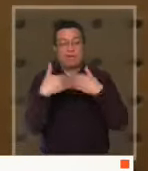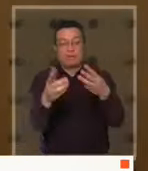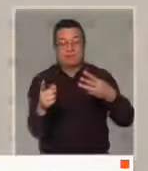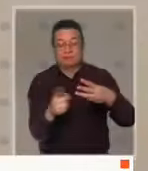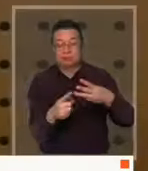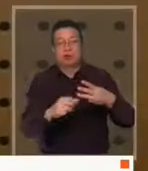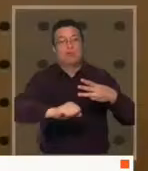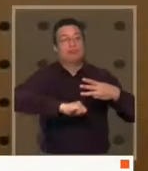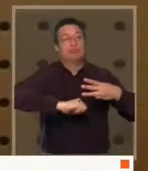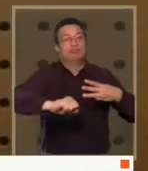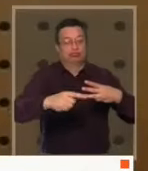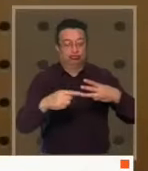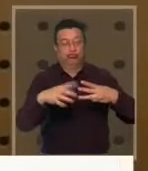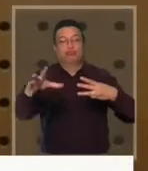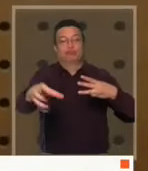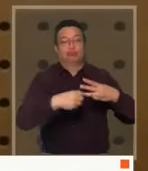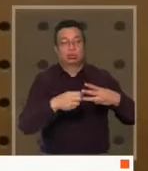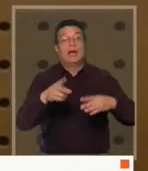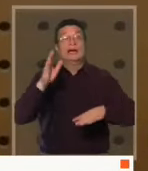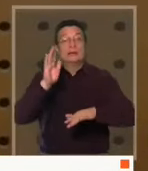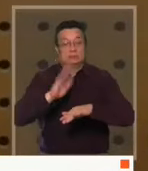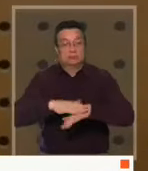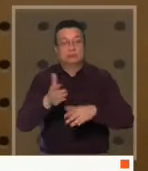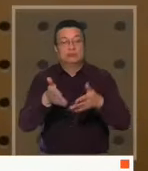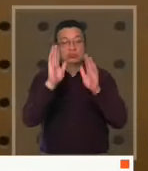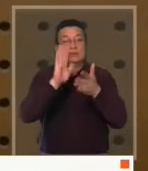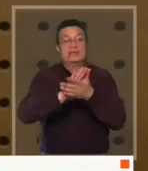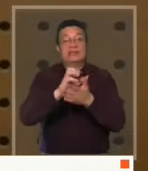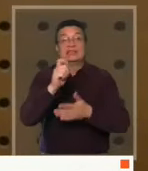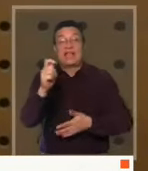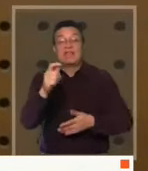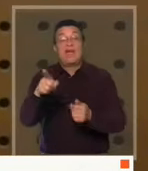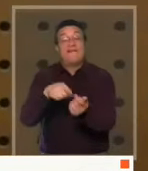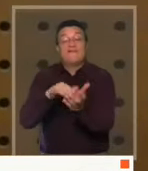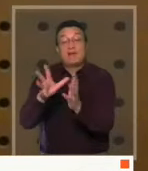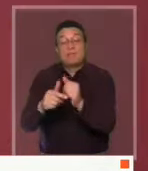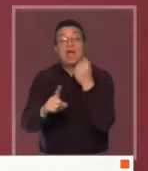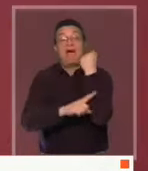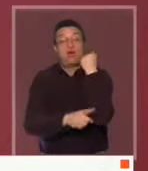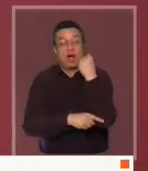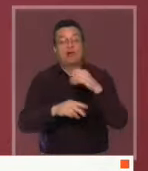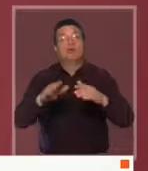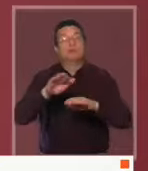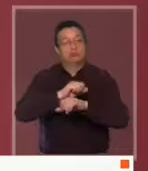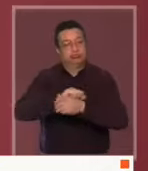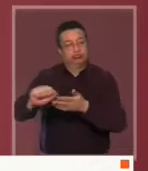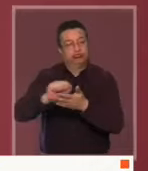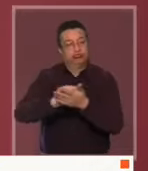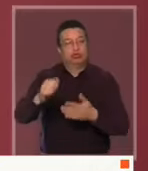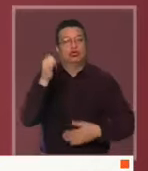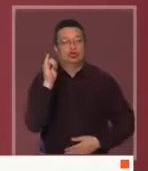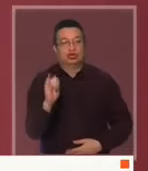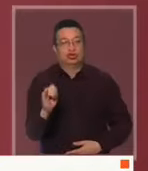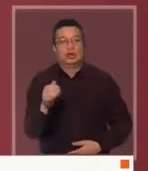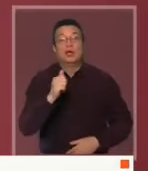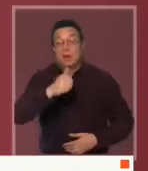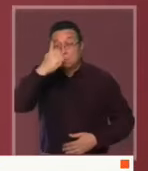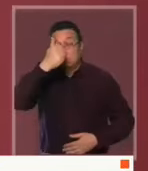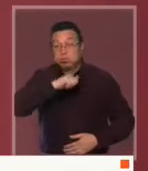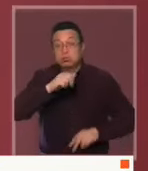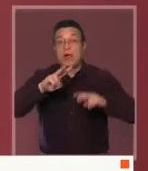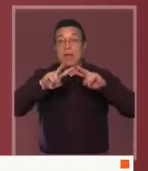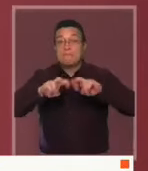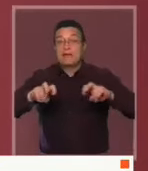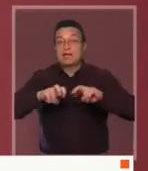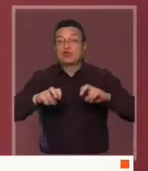a Monsalve, pero sí autorizó vaciar chats con su familia y abogados. Asimismo, el juez ordenó mantener en secreto la